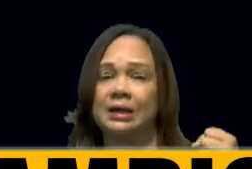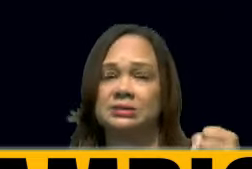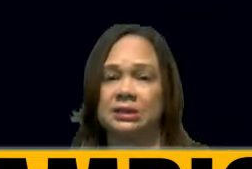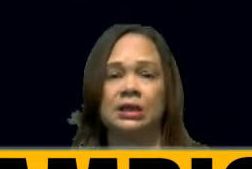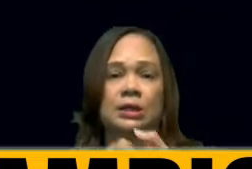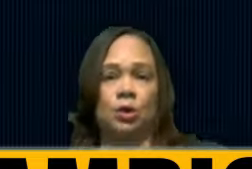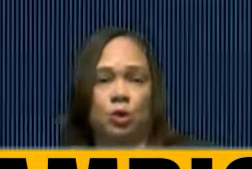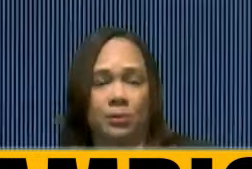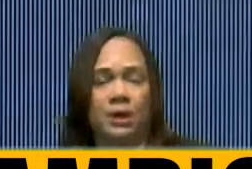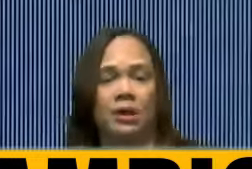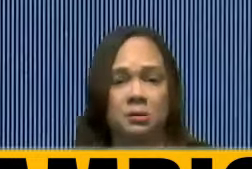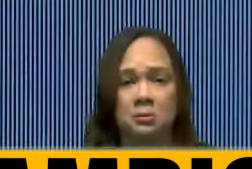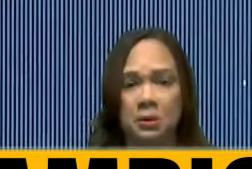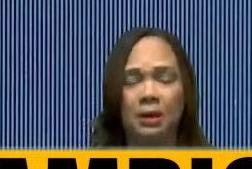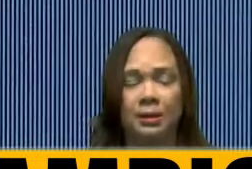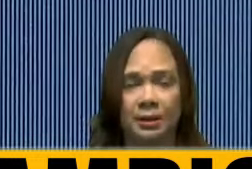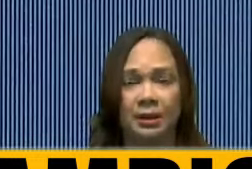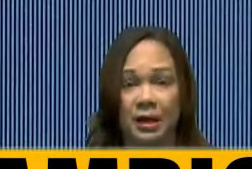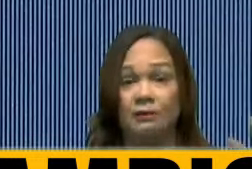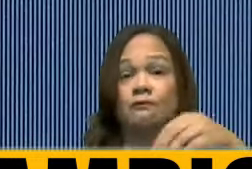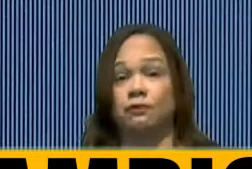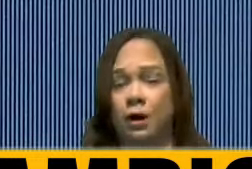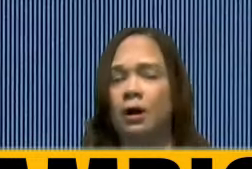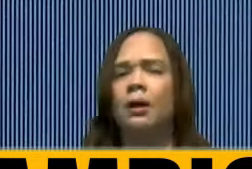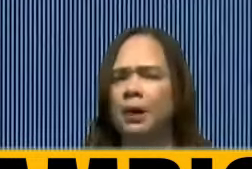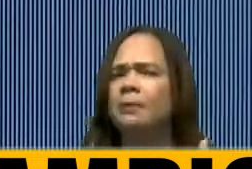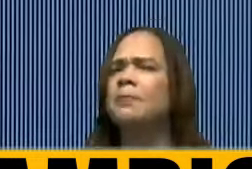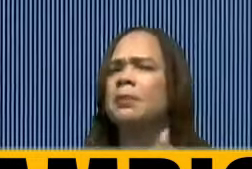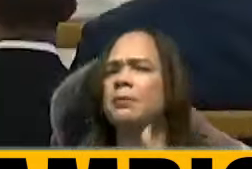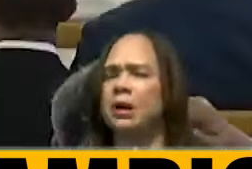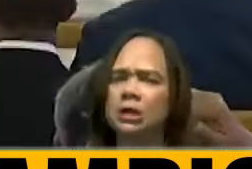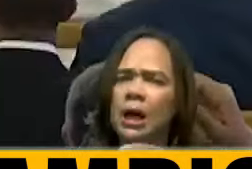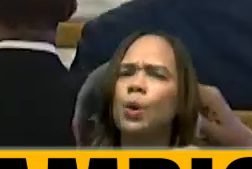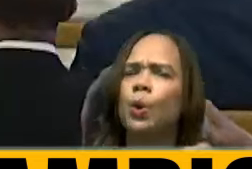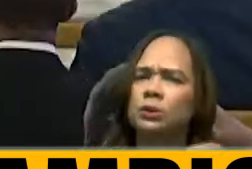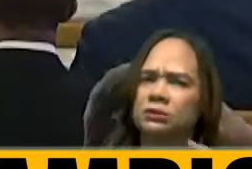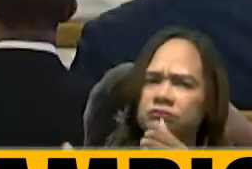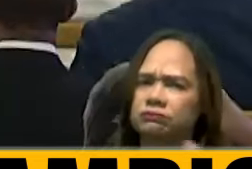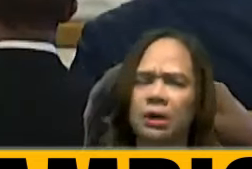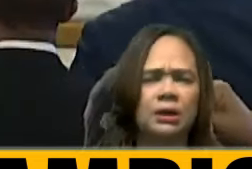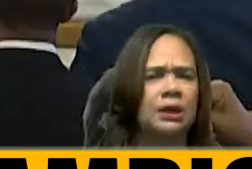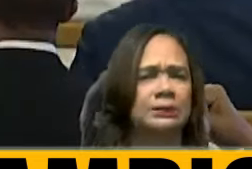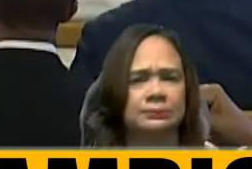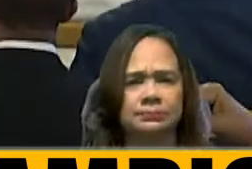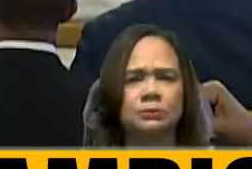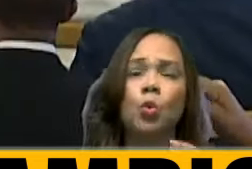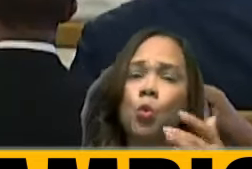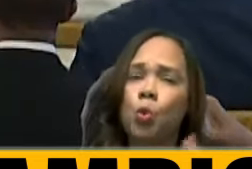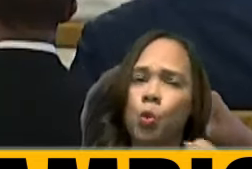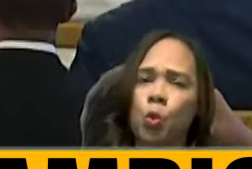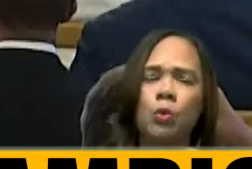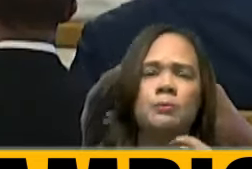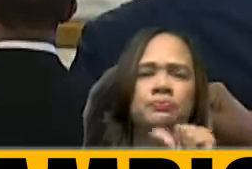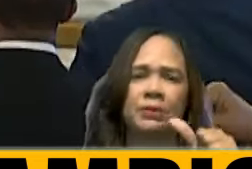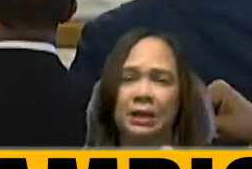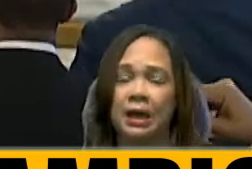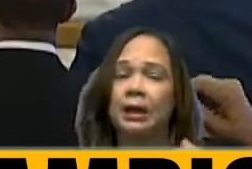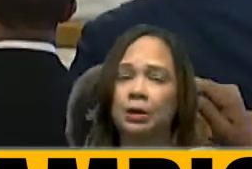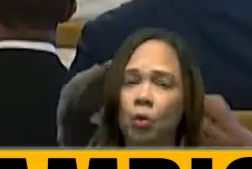economía la razón de esta fusión Busca mejorar la coordinación y la eficiencia en la gestión pública